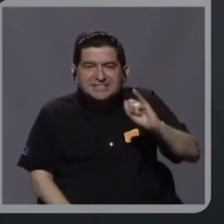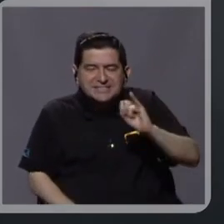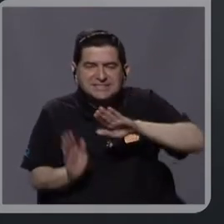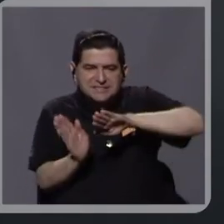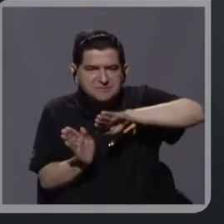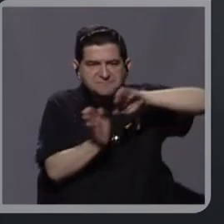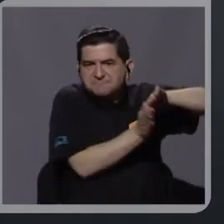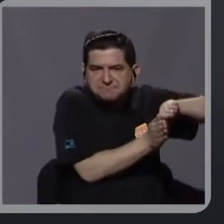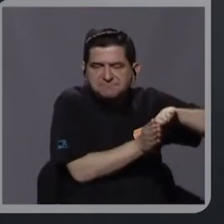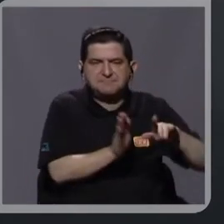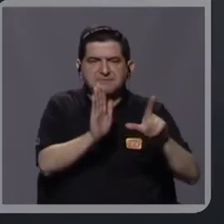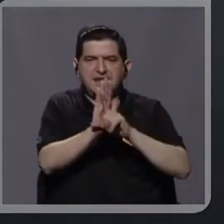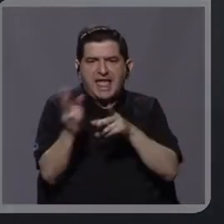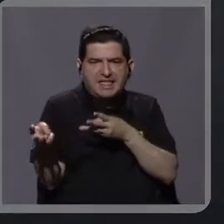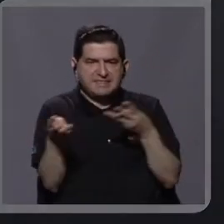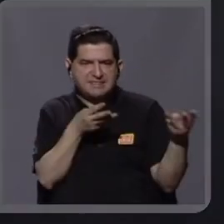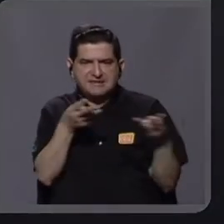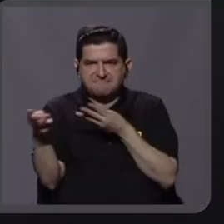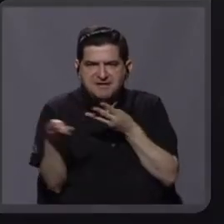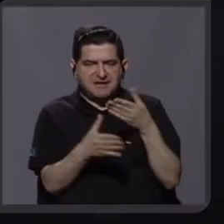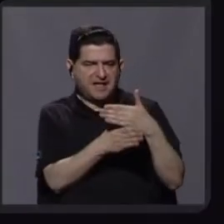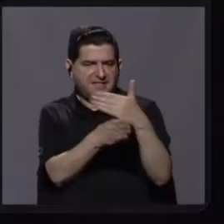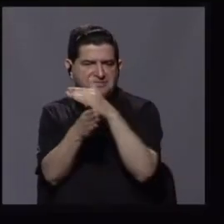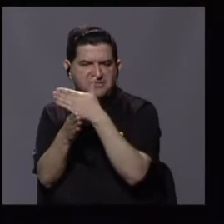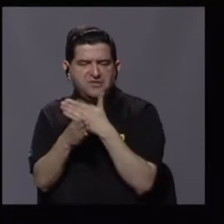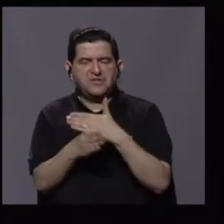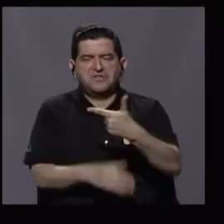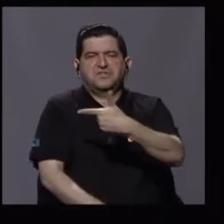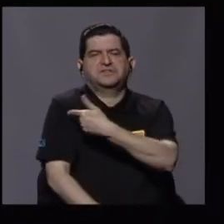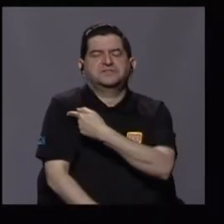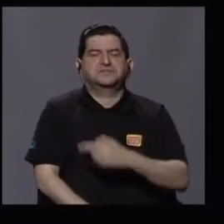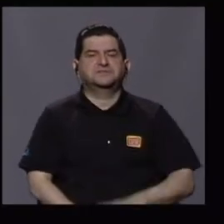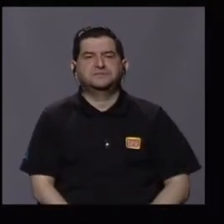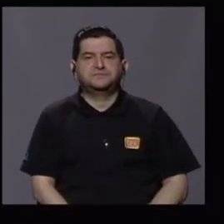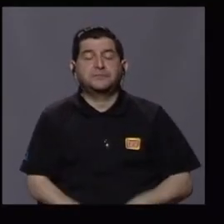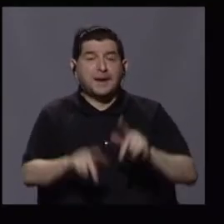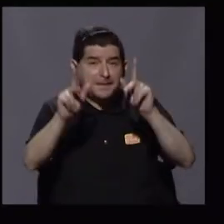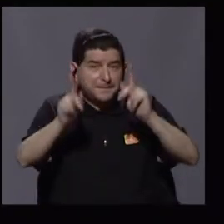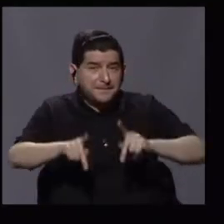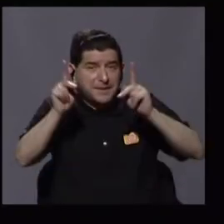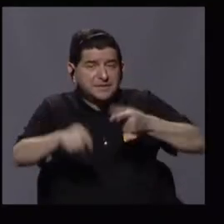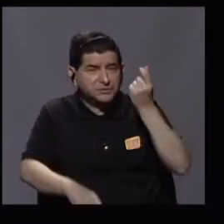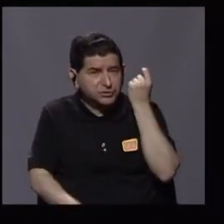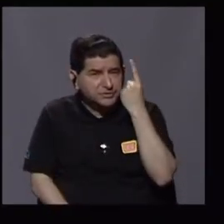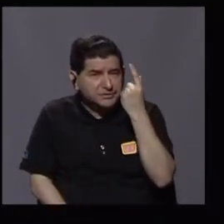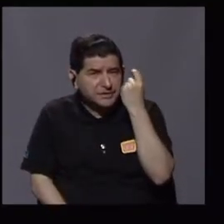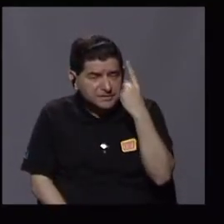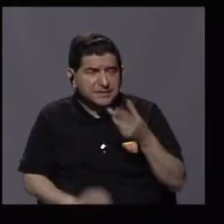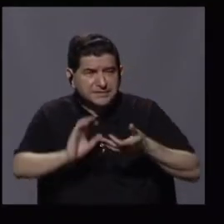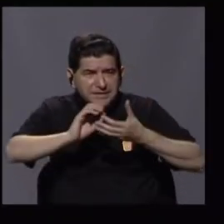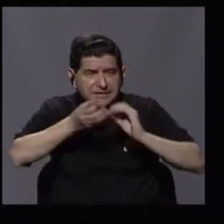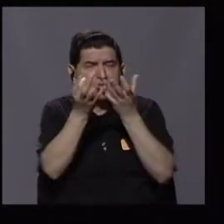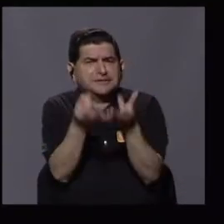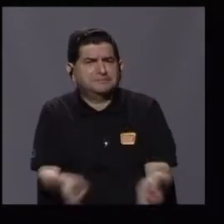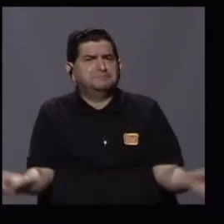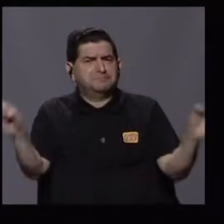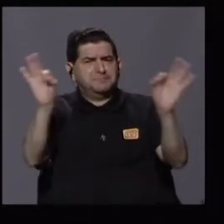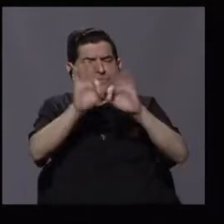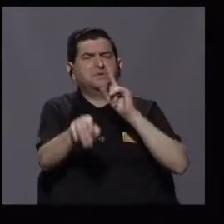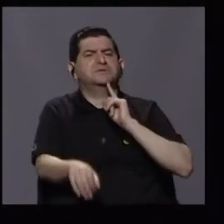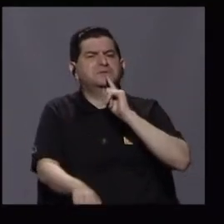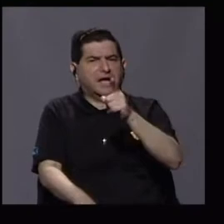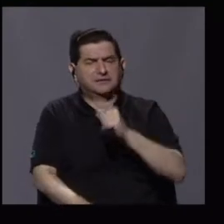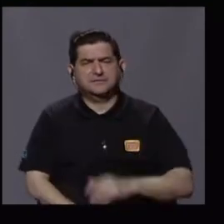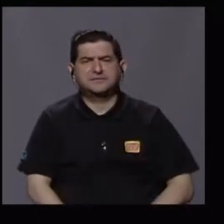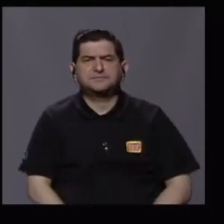las leyes del mercado que distribuye la vacuna don julio para que la gente pueda entender estos números tan importantes que usted nos da